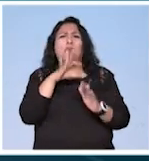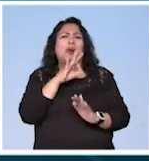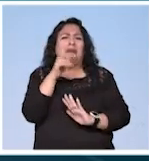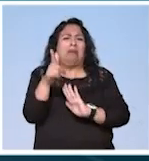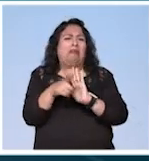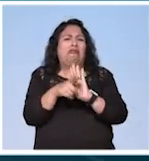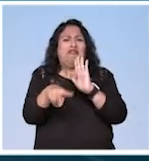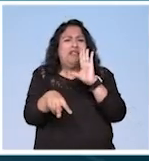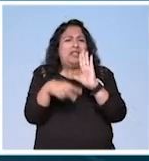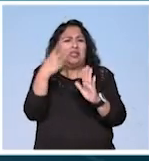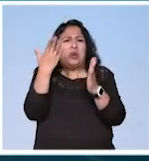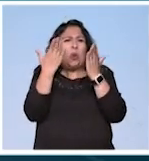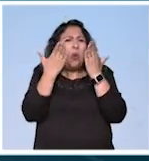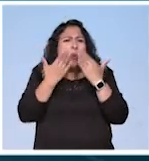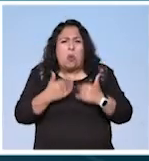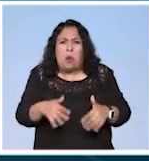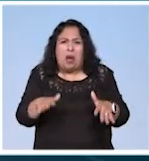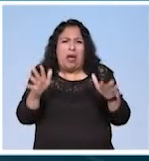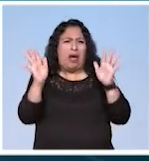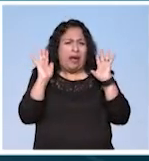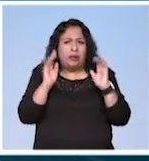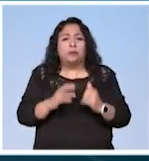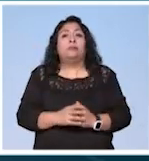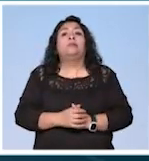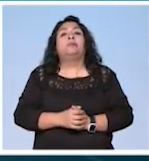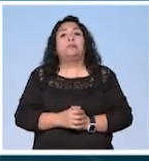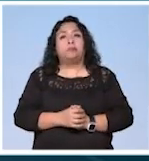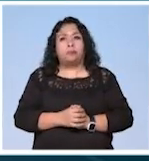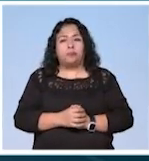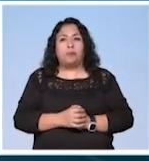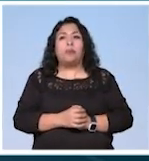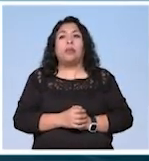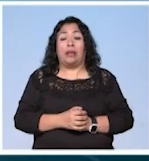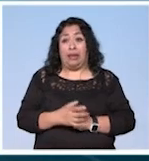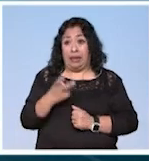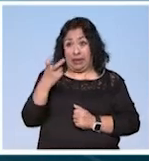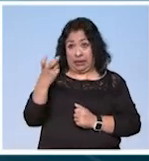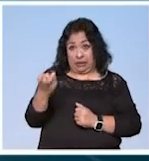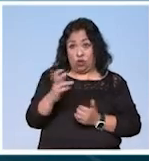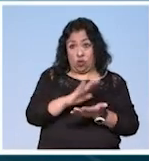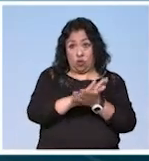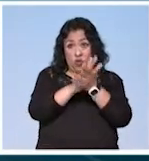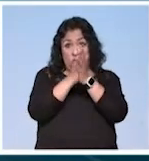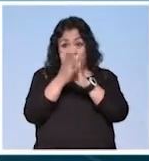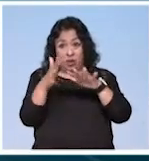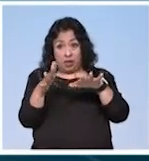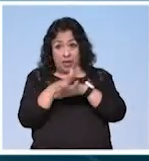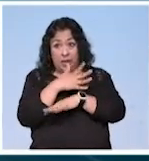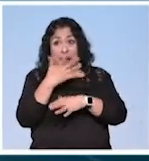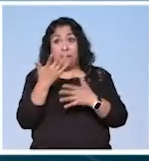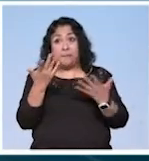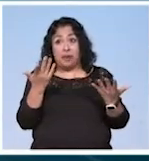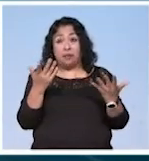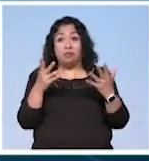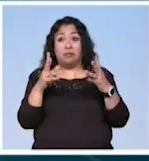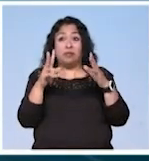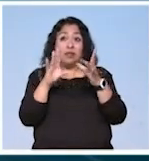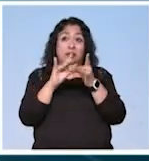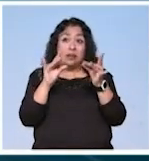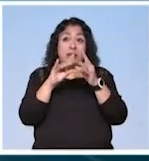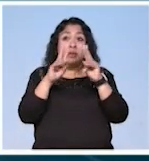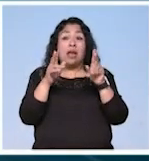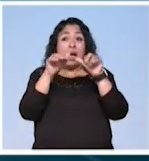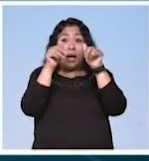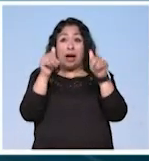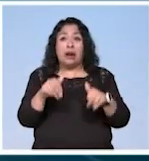legal enorme a través de todas estas obras esto estará transformando el mercado hablando ya no